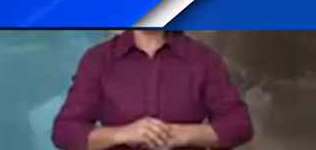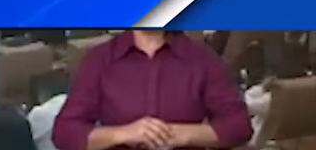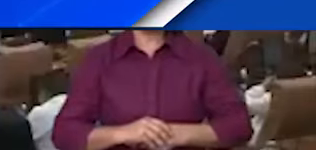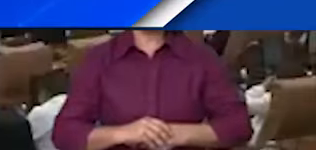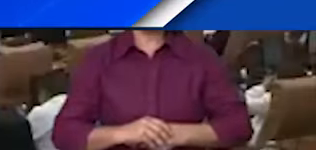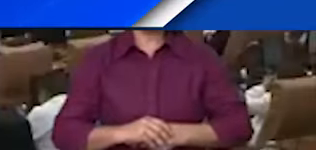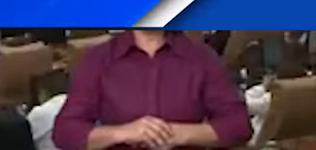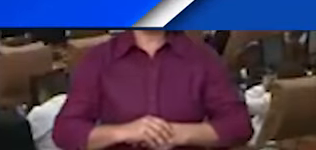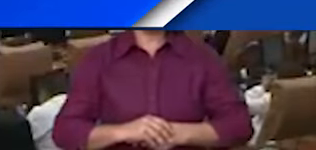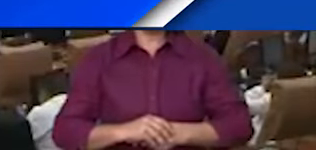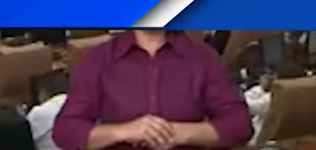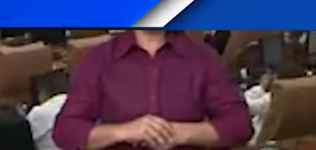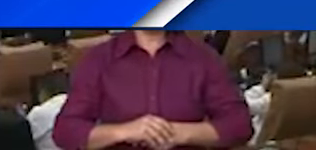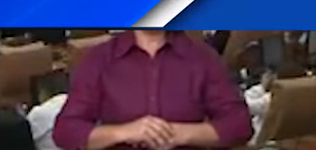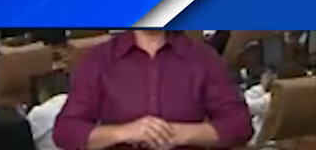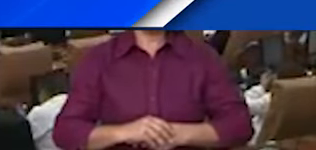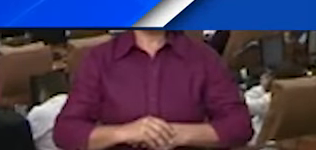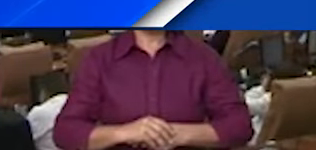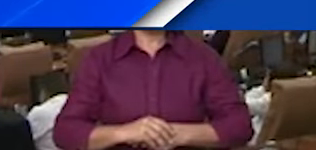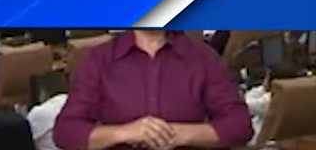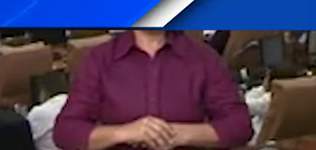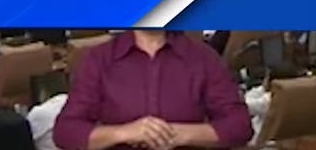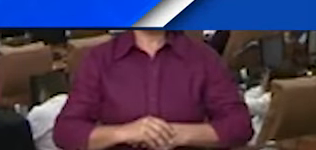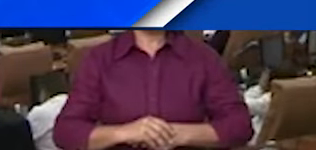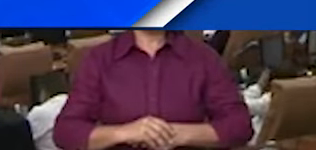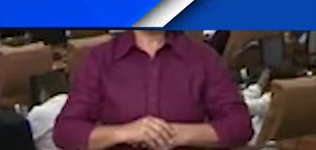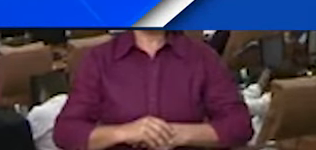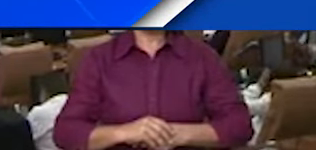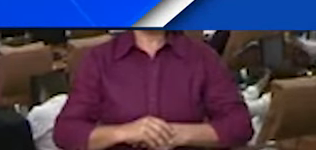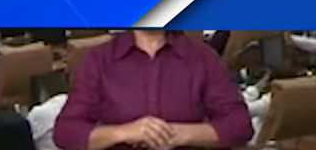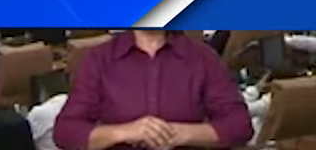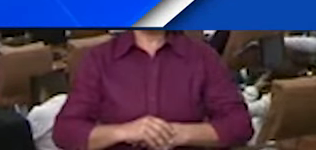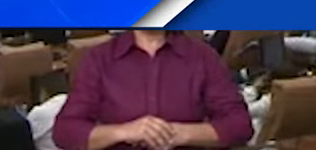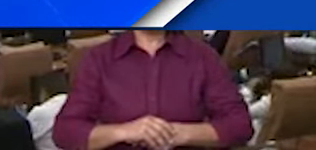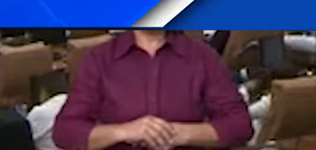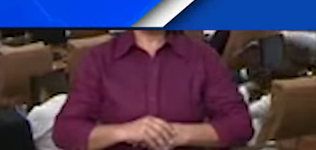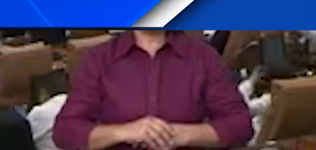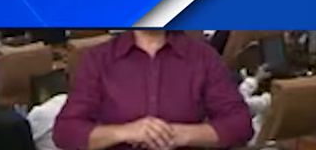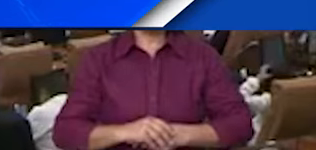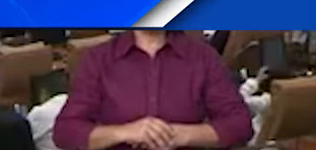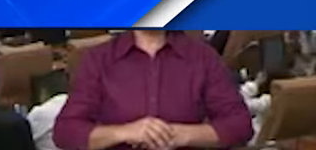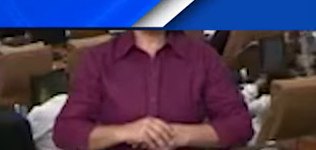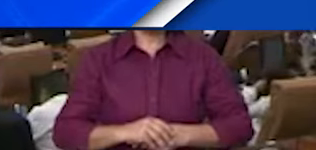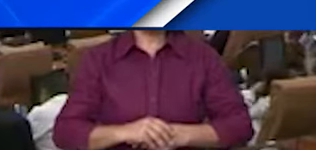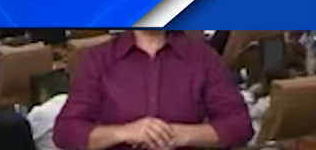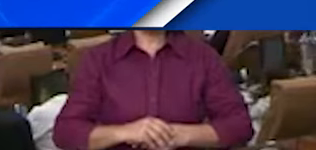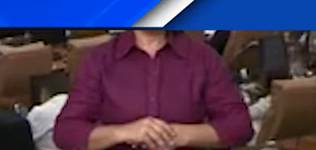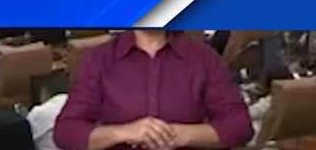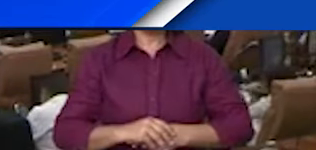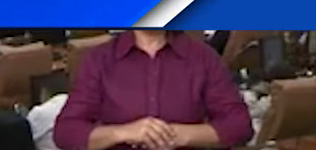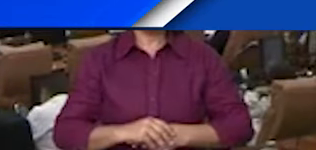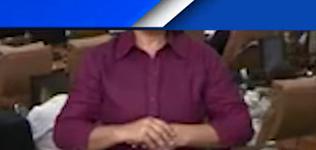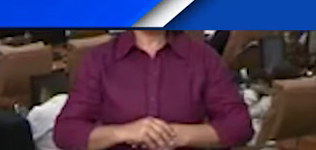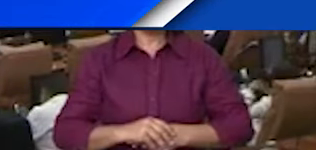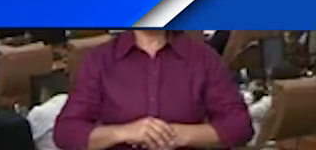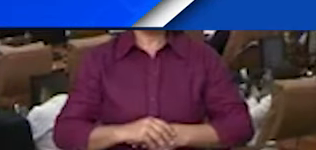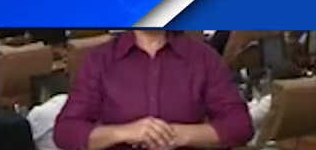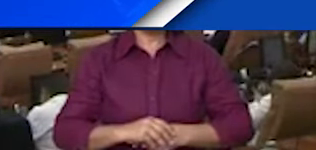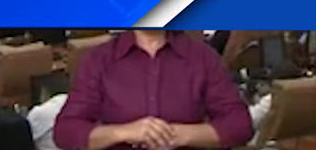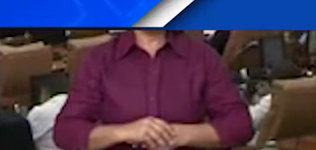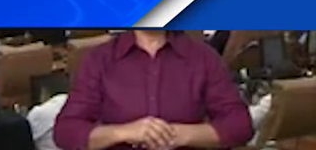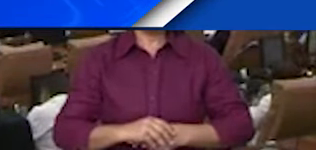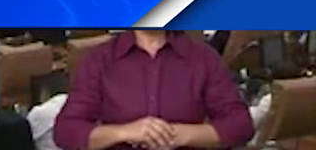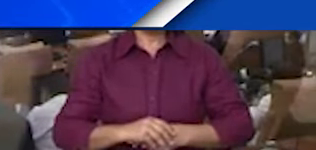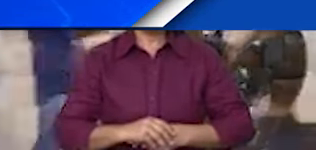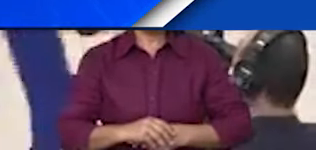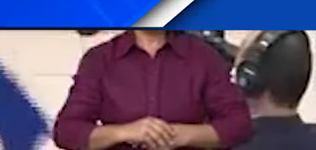91 sillas. El PLC tiene apenas 10 representantes. En el caso de la Alianza Liberal Nicaragüense, alcanzó 2